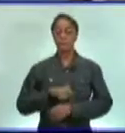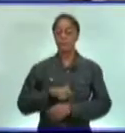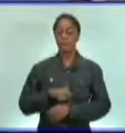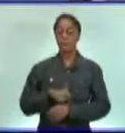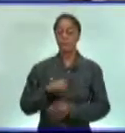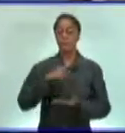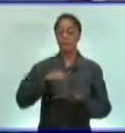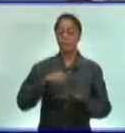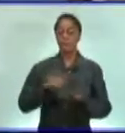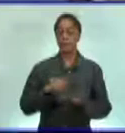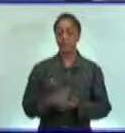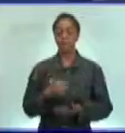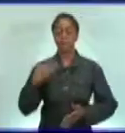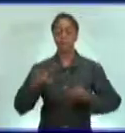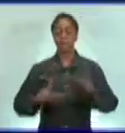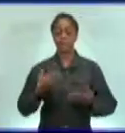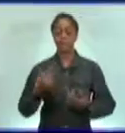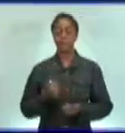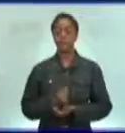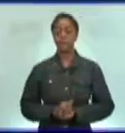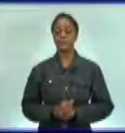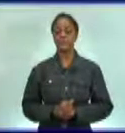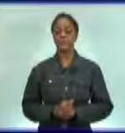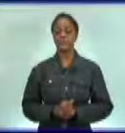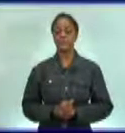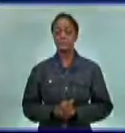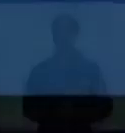que copien la actividad.